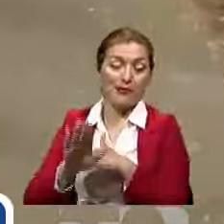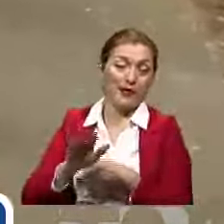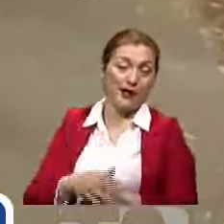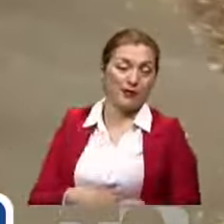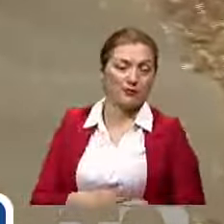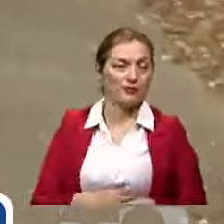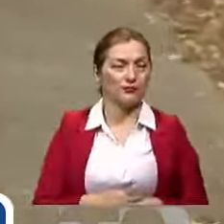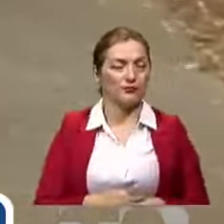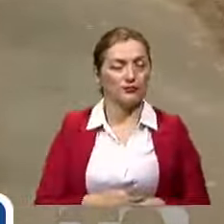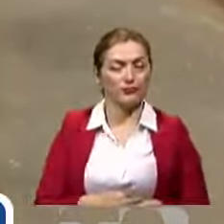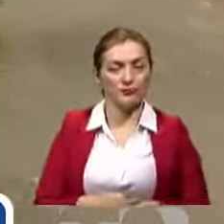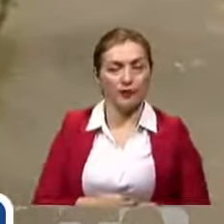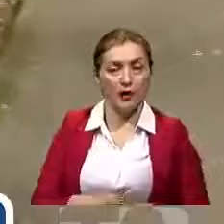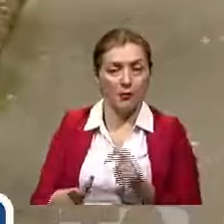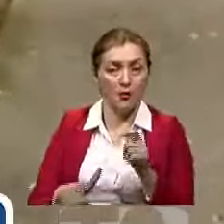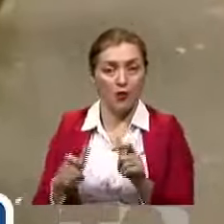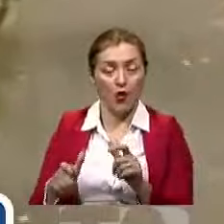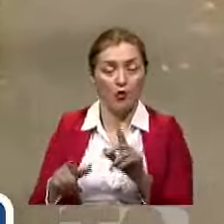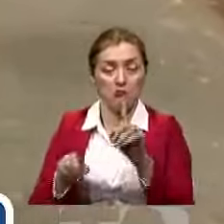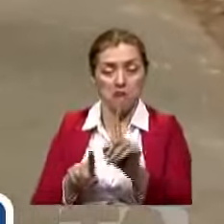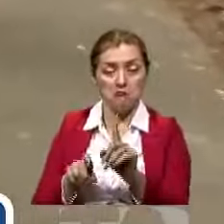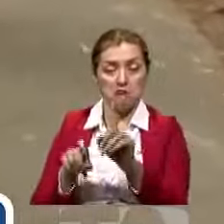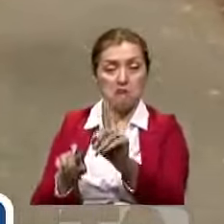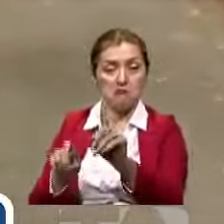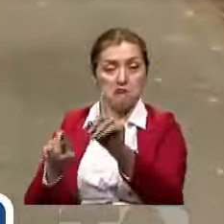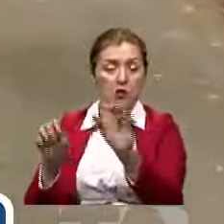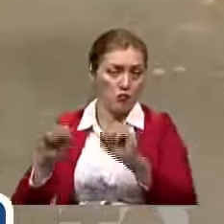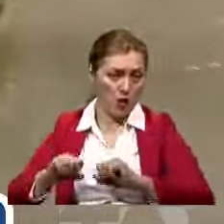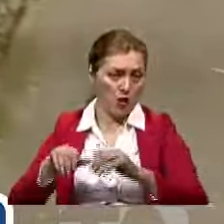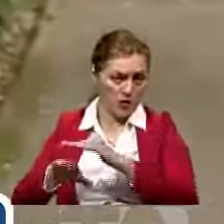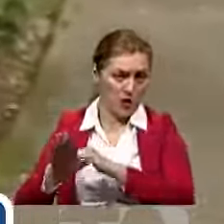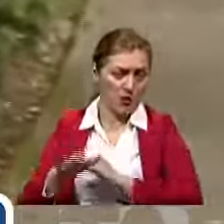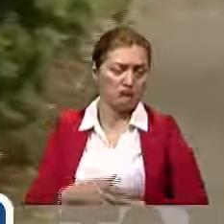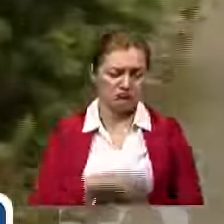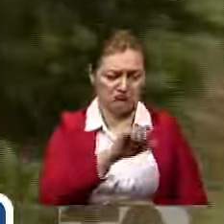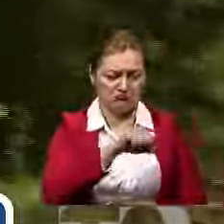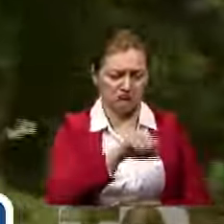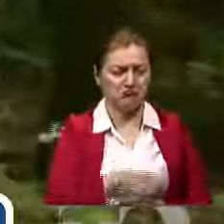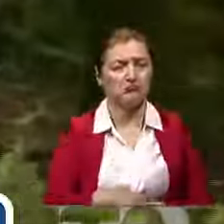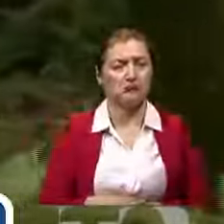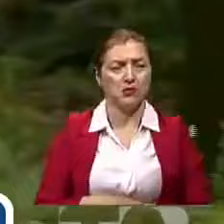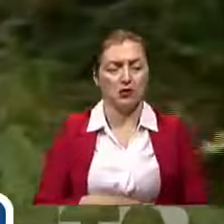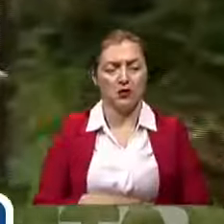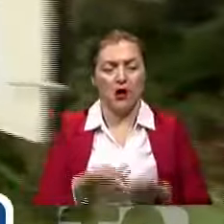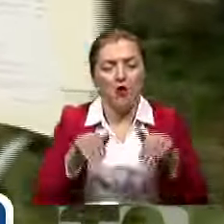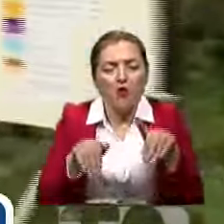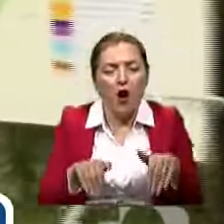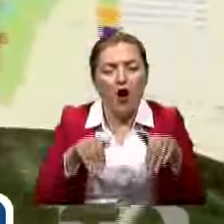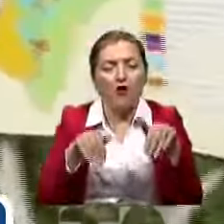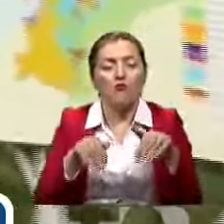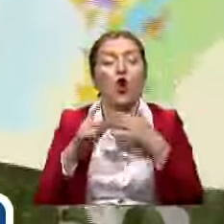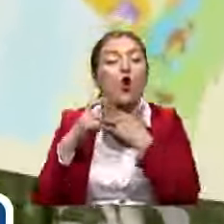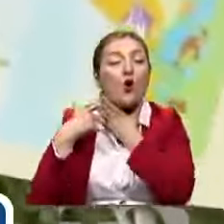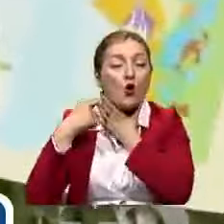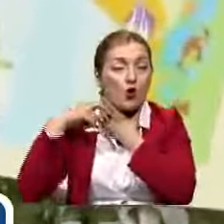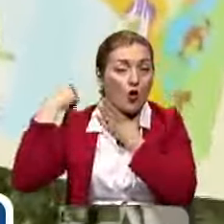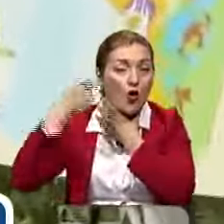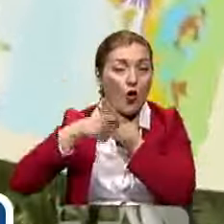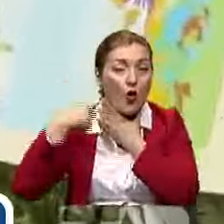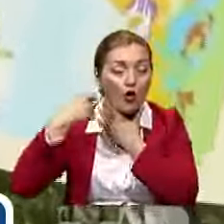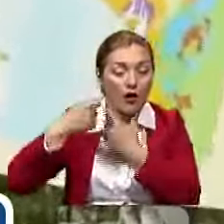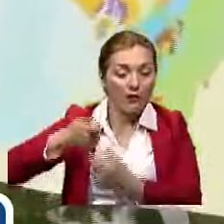también pueden venir las personas con sus perritos? Sí, sí, claro que sí, pueden venir, ¿no es cierto? Los perritos, siempre con su correíta para que no se pierdan.